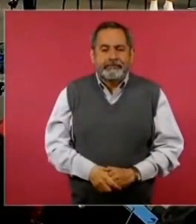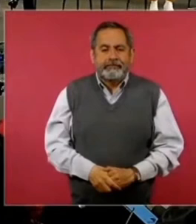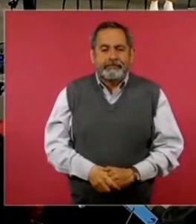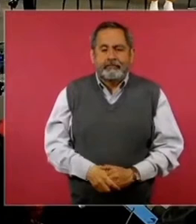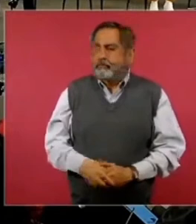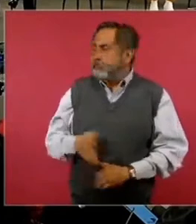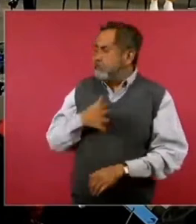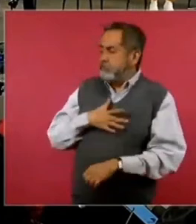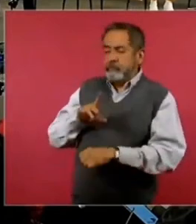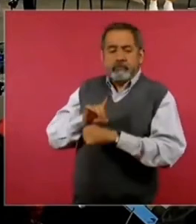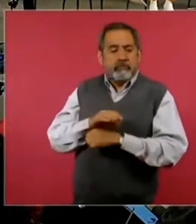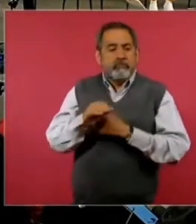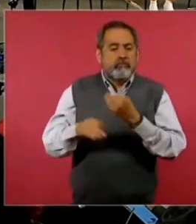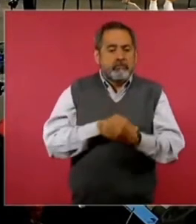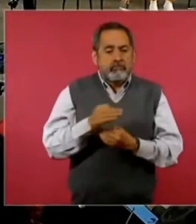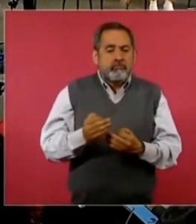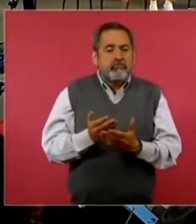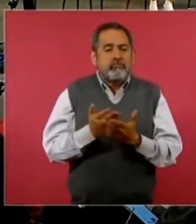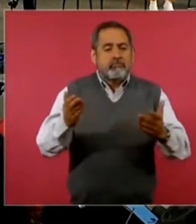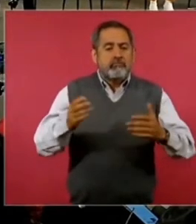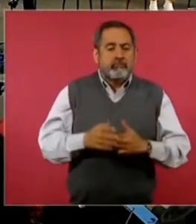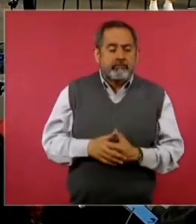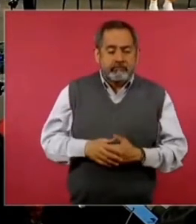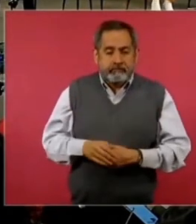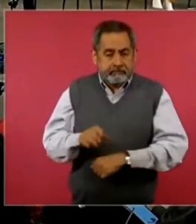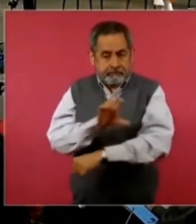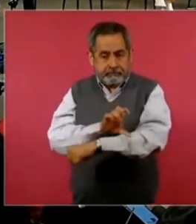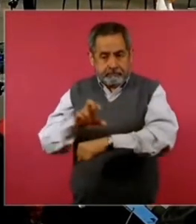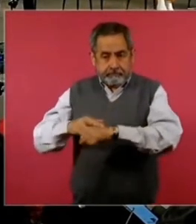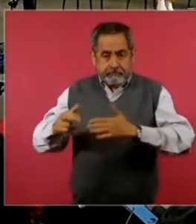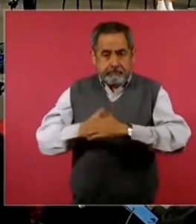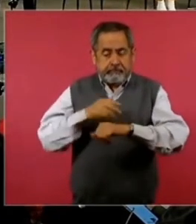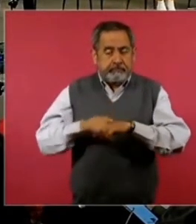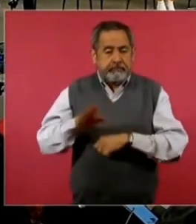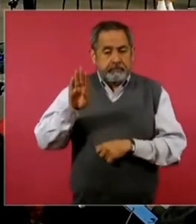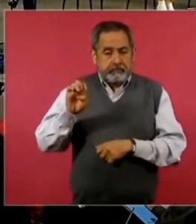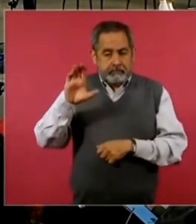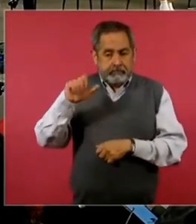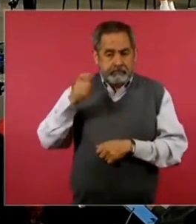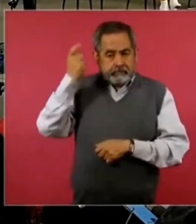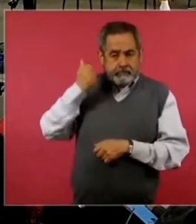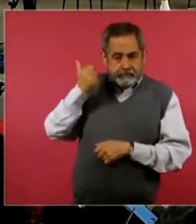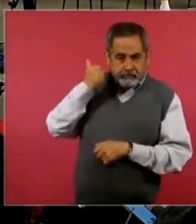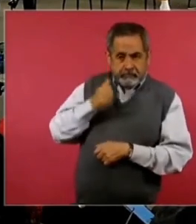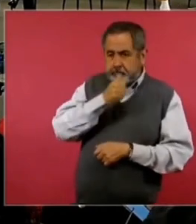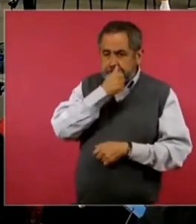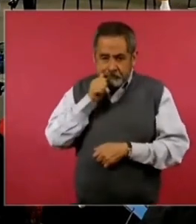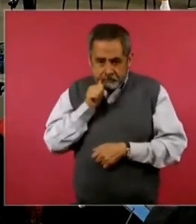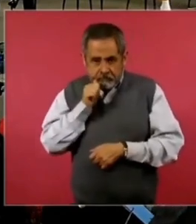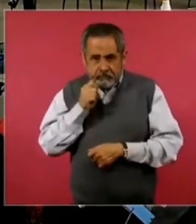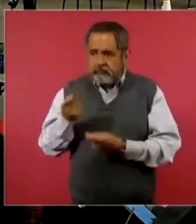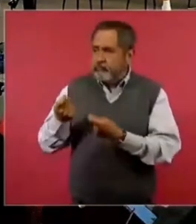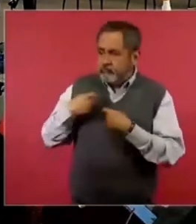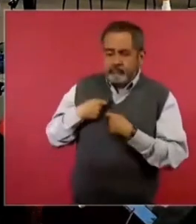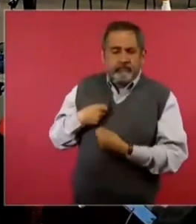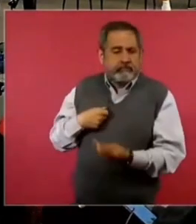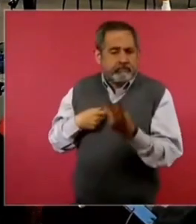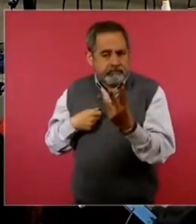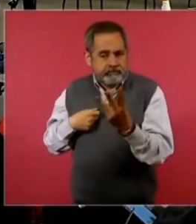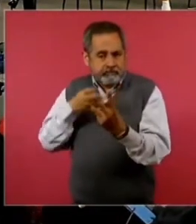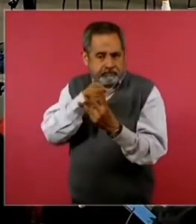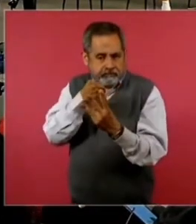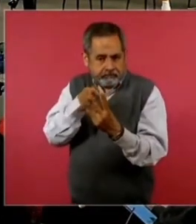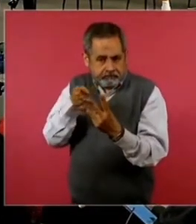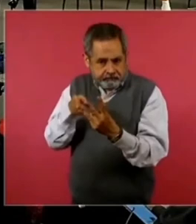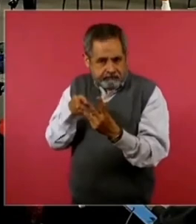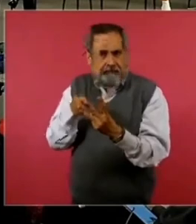Muy buenos días a todas y a todos. La Coordinación Nacional de Becas para el Bienestar Benito Juárez tiene a su cargo 3 programas prioritarios